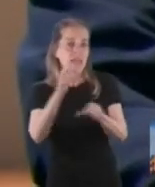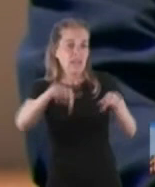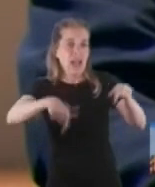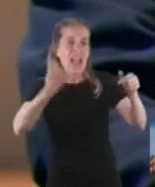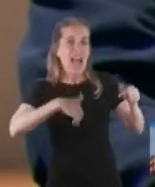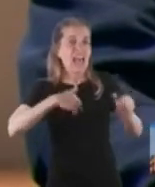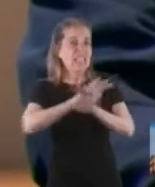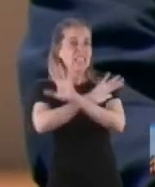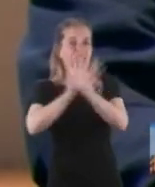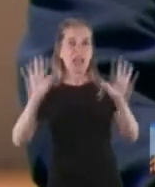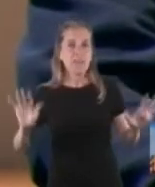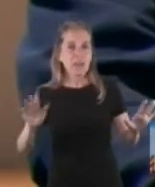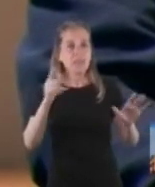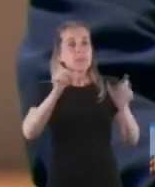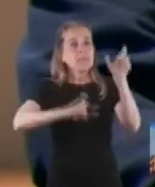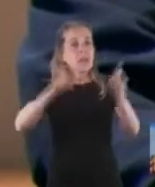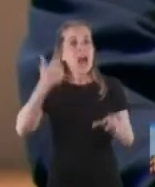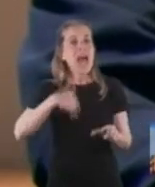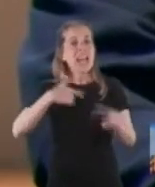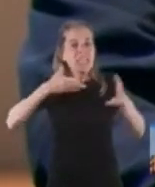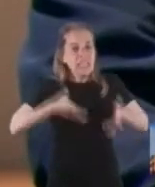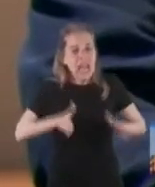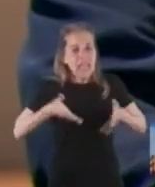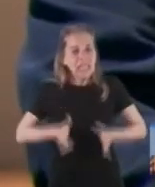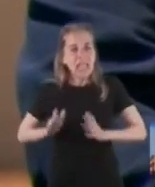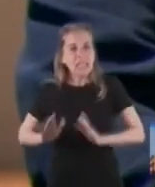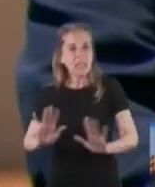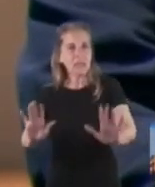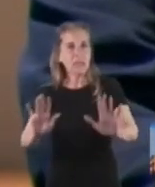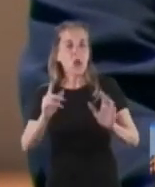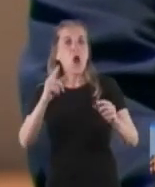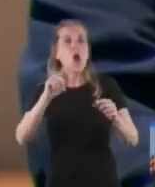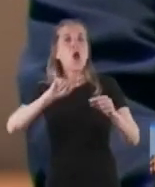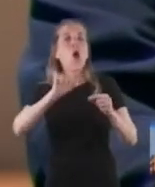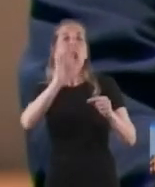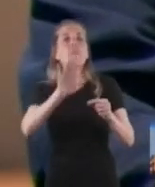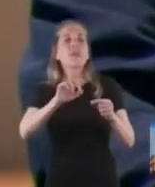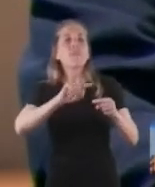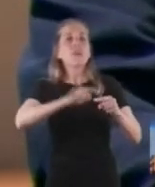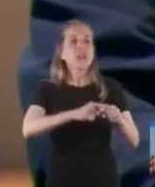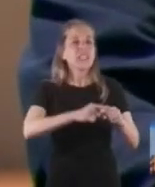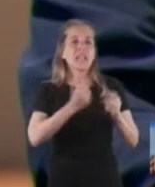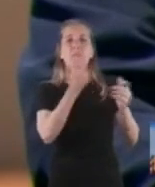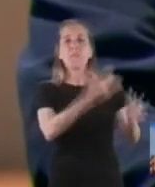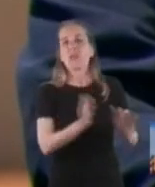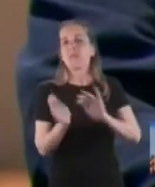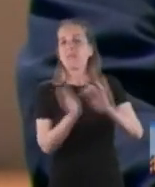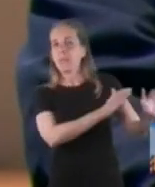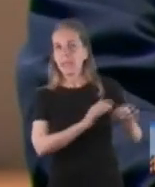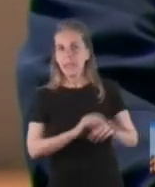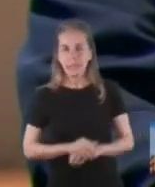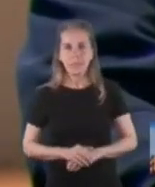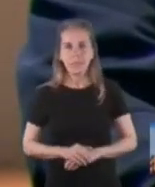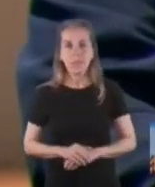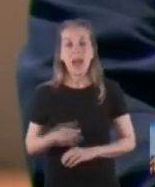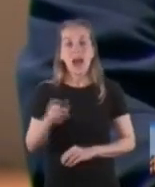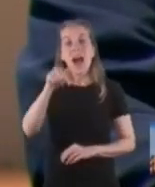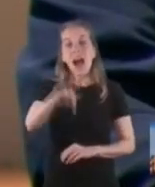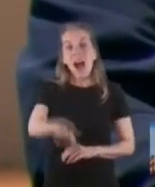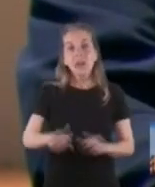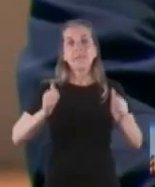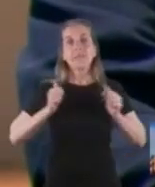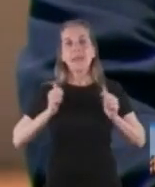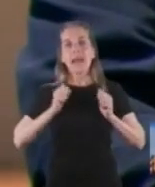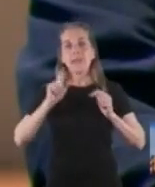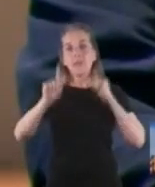eso, por eso. Y argentinos y argentinas son todos piensen como piensan. Y estamos esperando